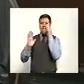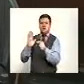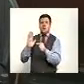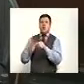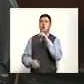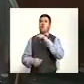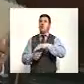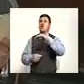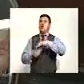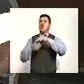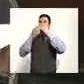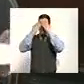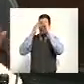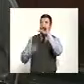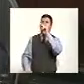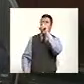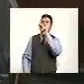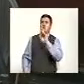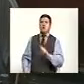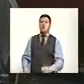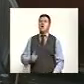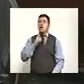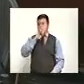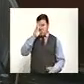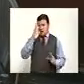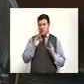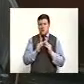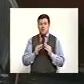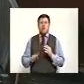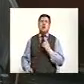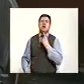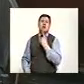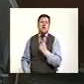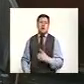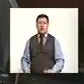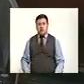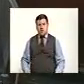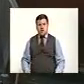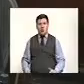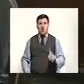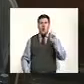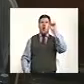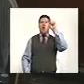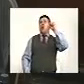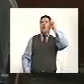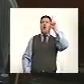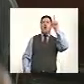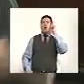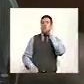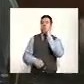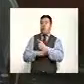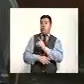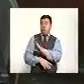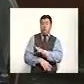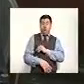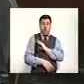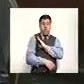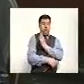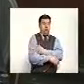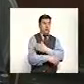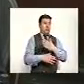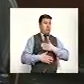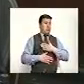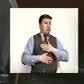votó democráticamente no a dicho acuerdo. Es decir, el gobierno se otorga facultades